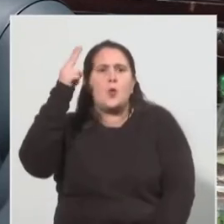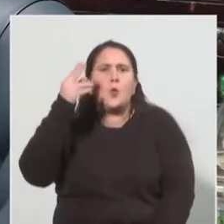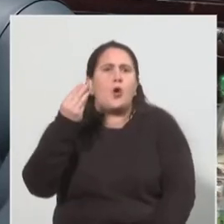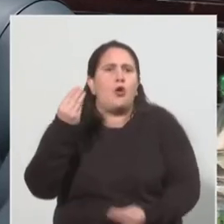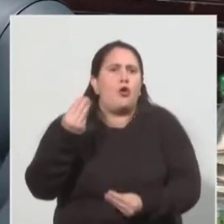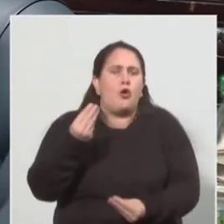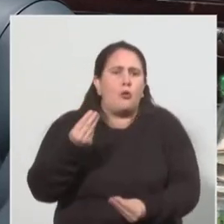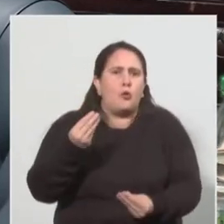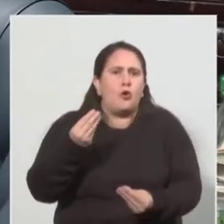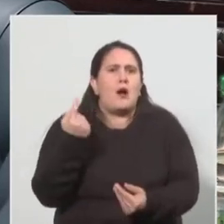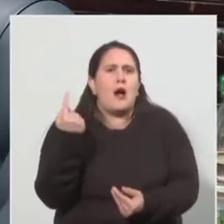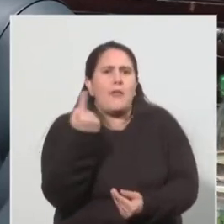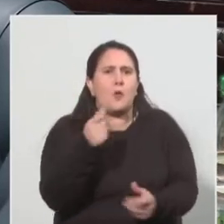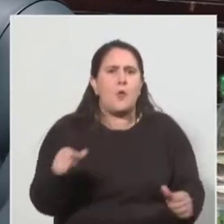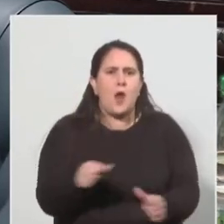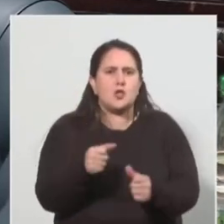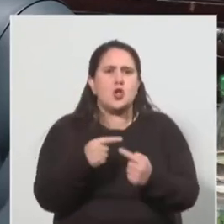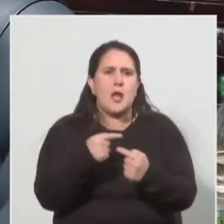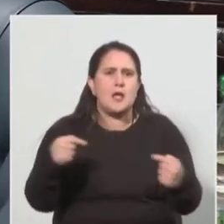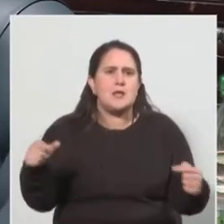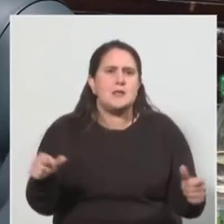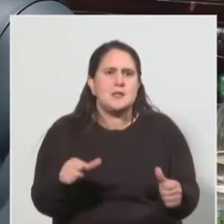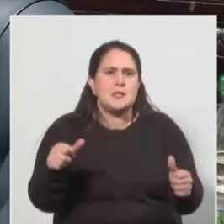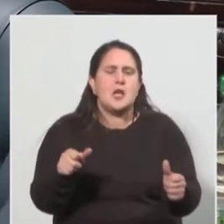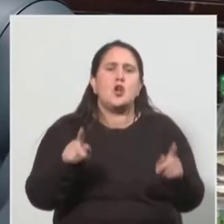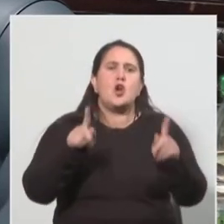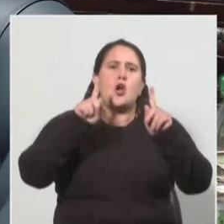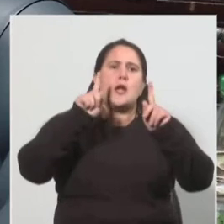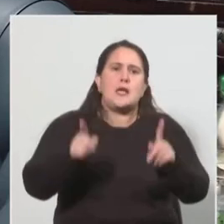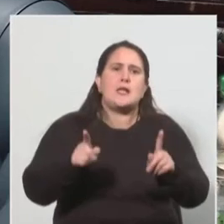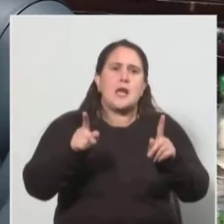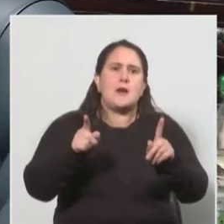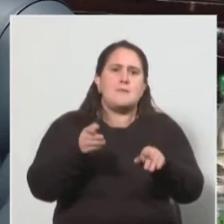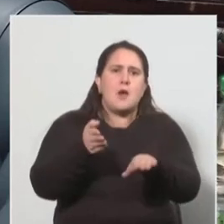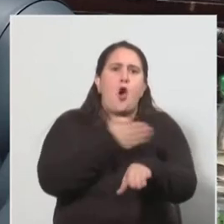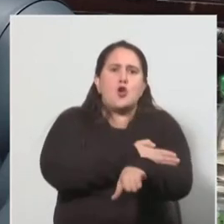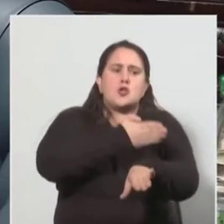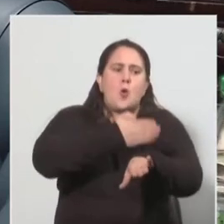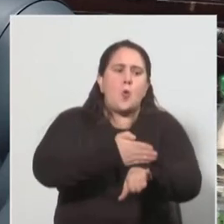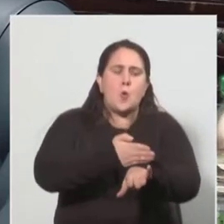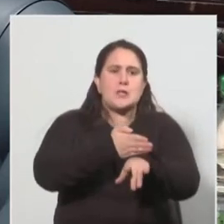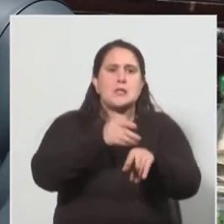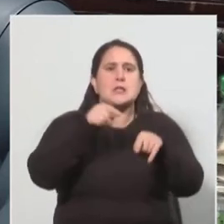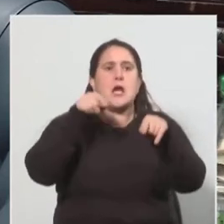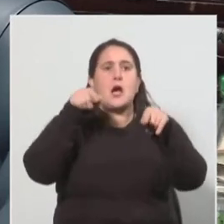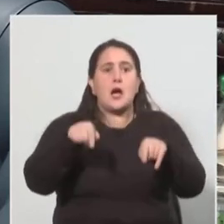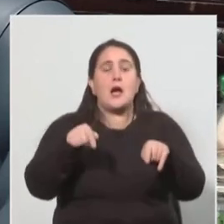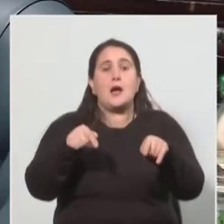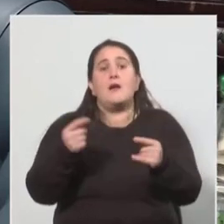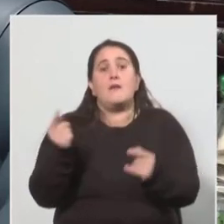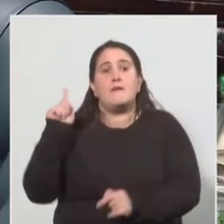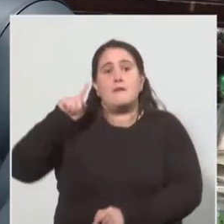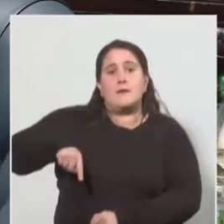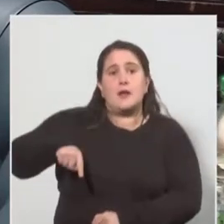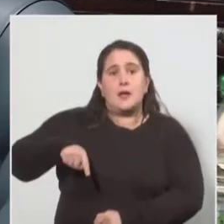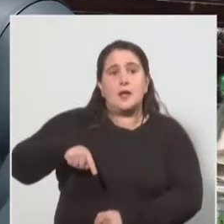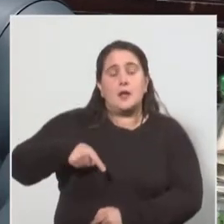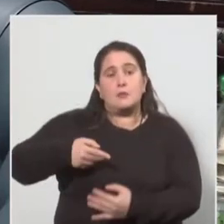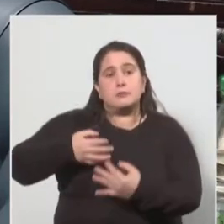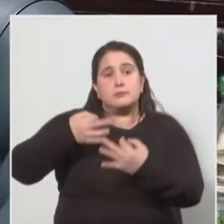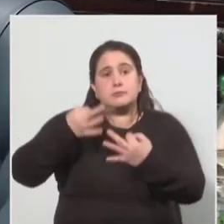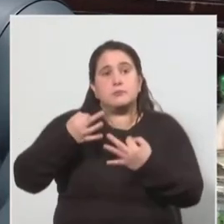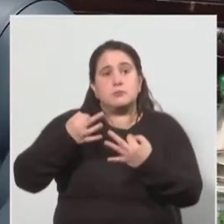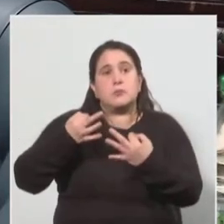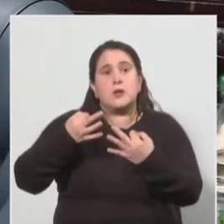Cada una de las acciones desarrolladas, así como la consecuencia de las mismas, aparecen